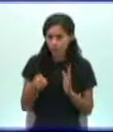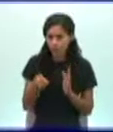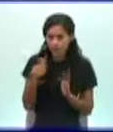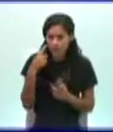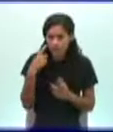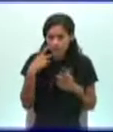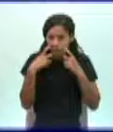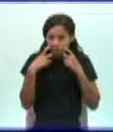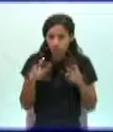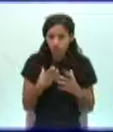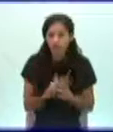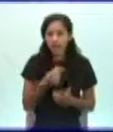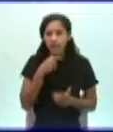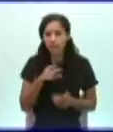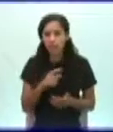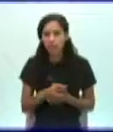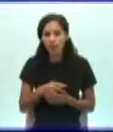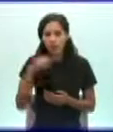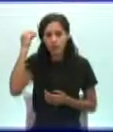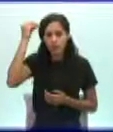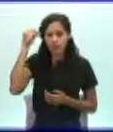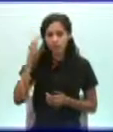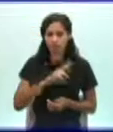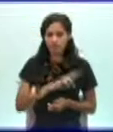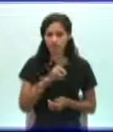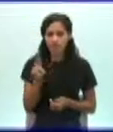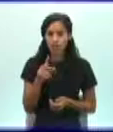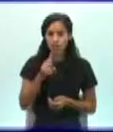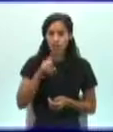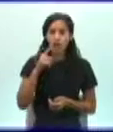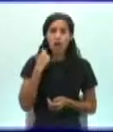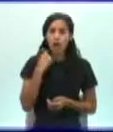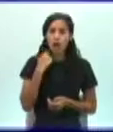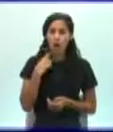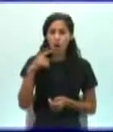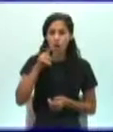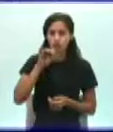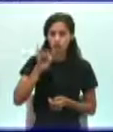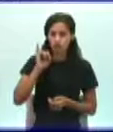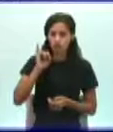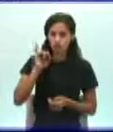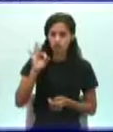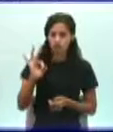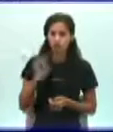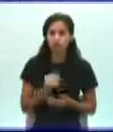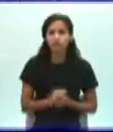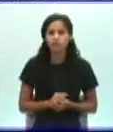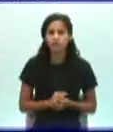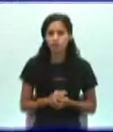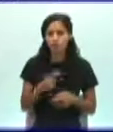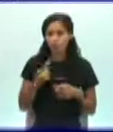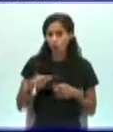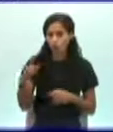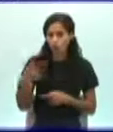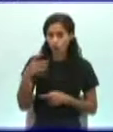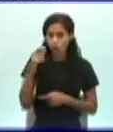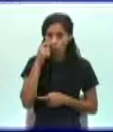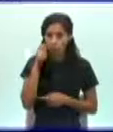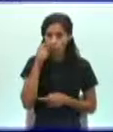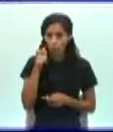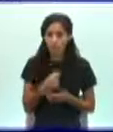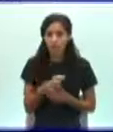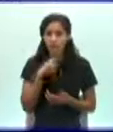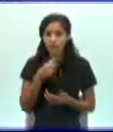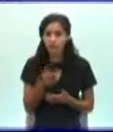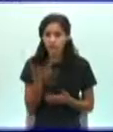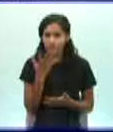exponentes de la intelectualidad revolucionaria del año 1868. José Antonio Saco, alumno